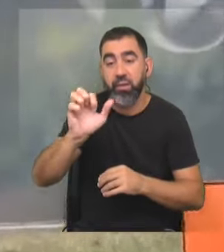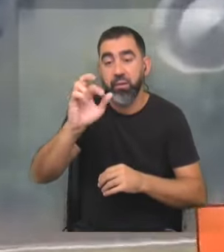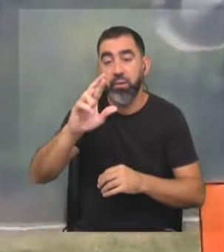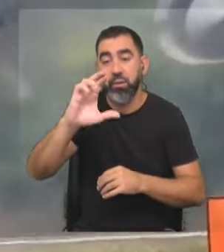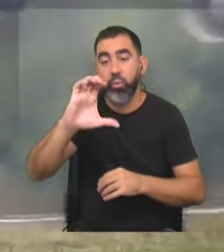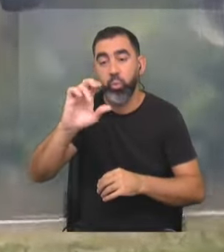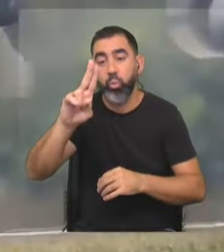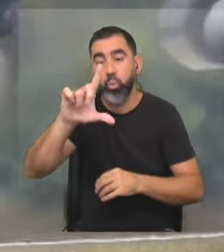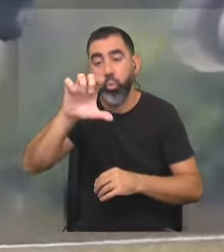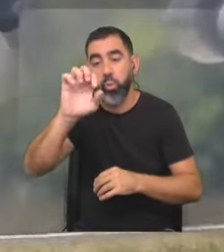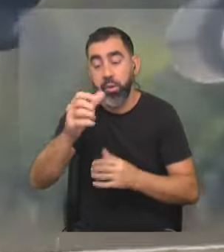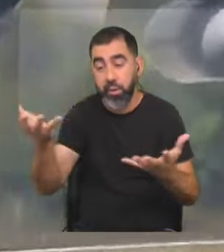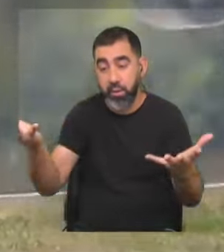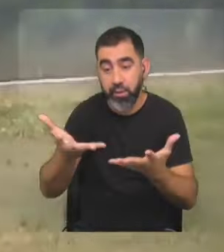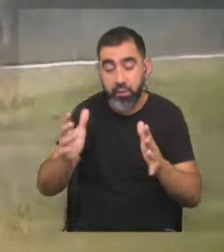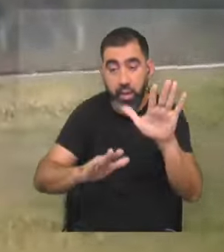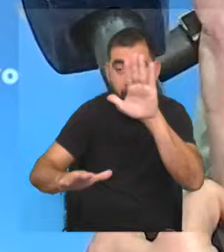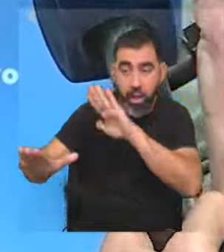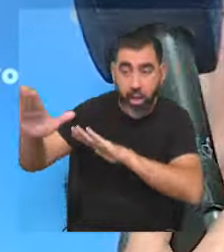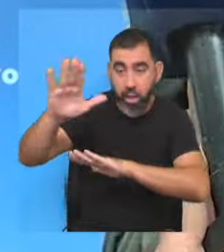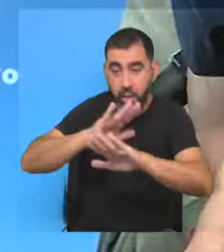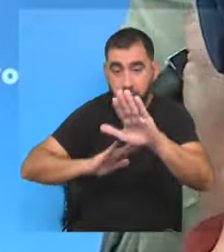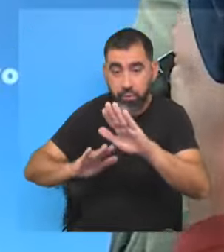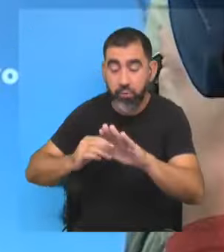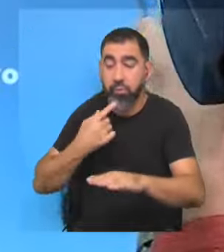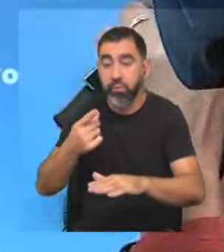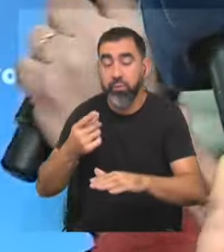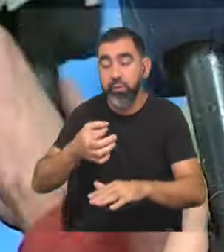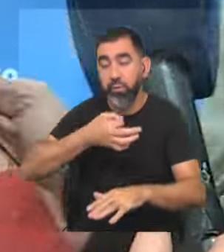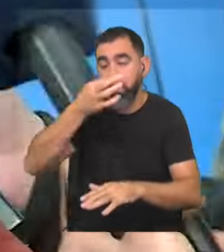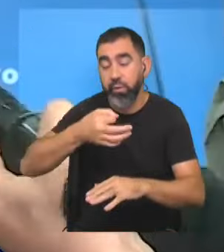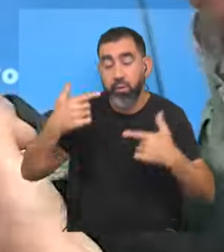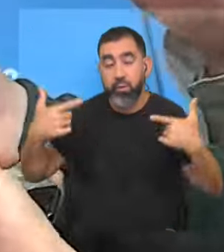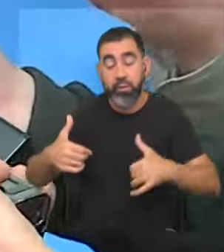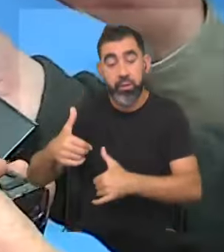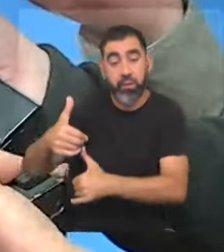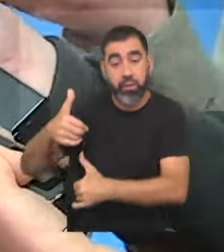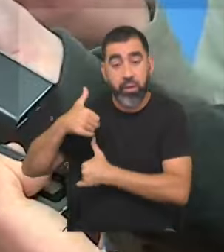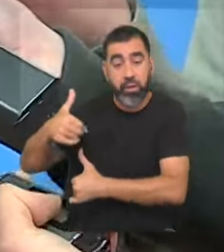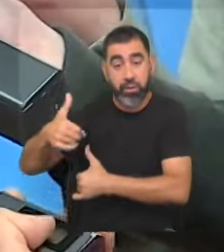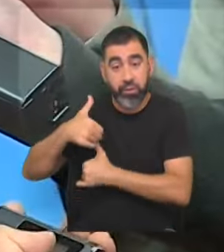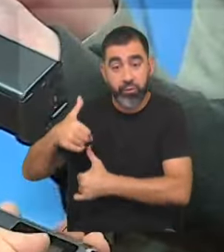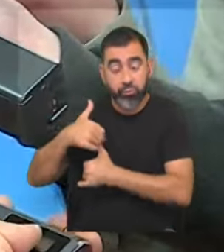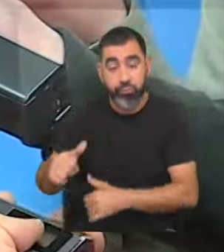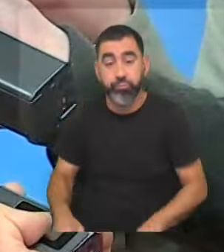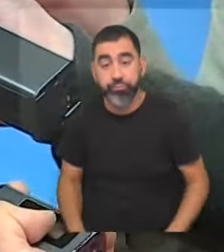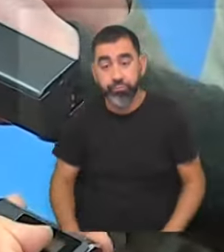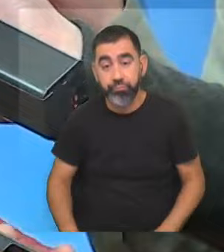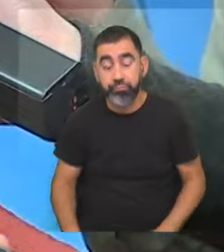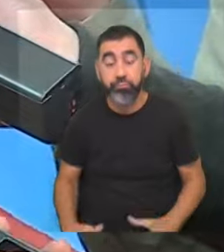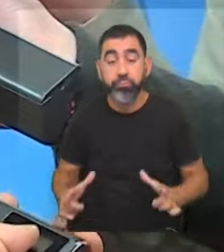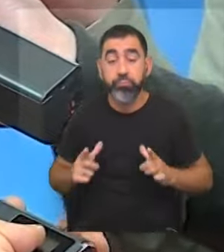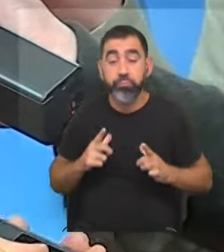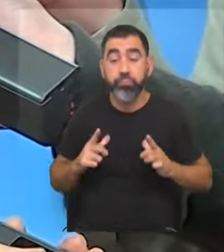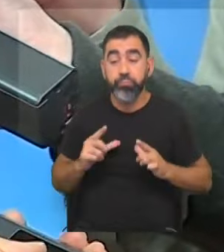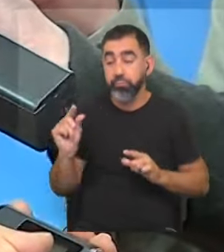Hércules que actualmente se encuentran en reparaciones el portal cita declaraciones del ministro de defensa Armando casten debat quien Indicó que espera que